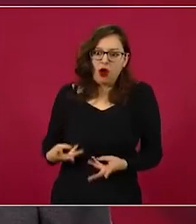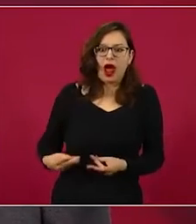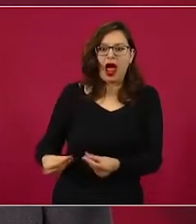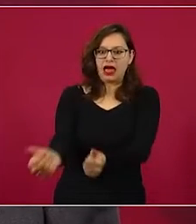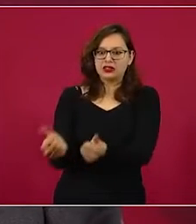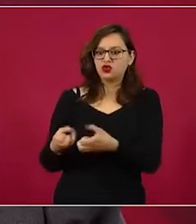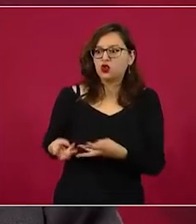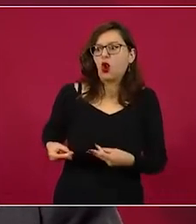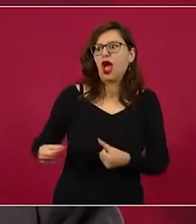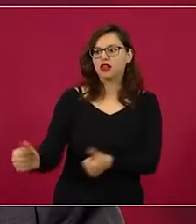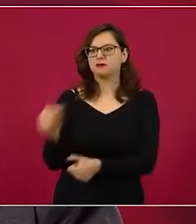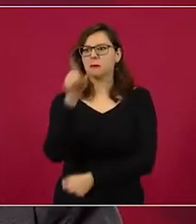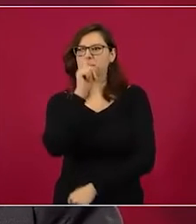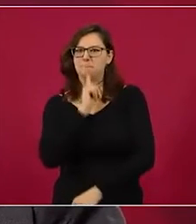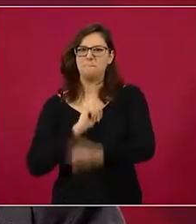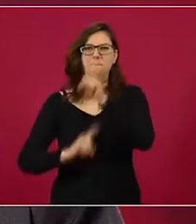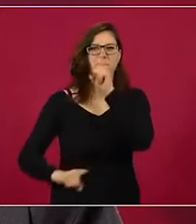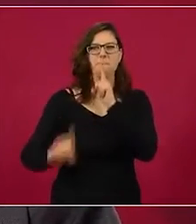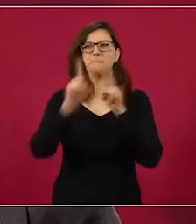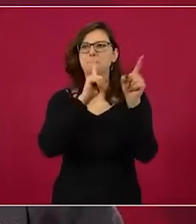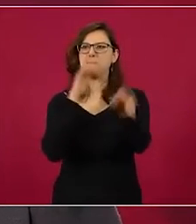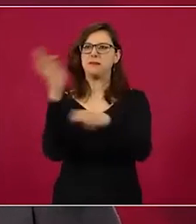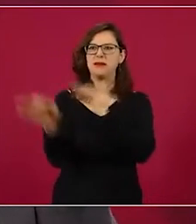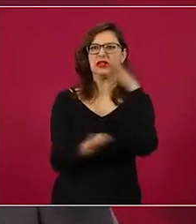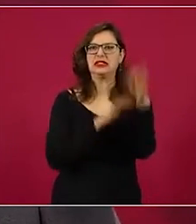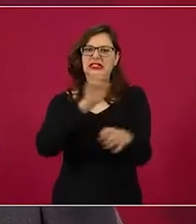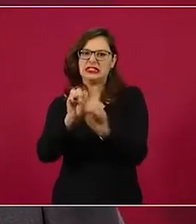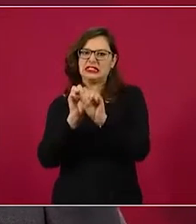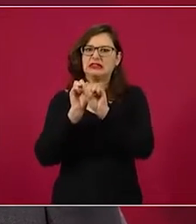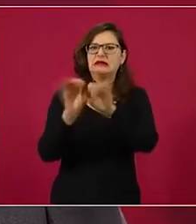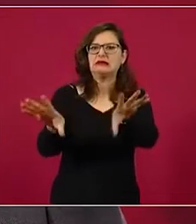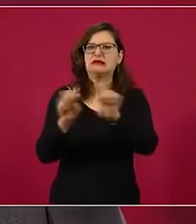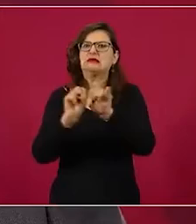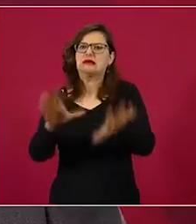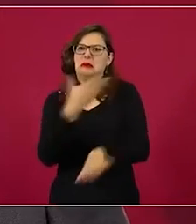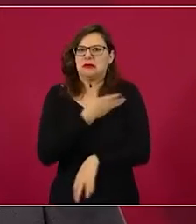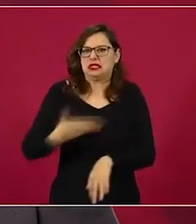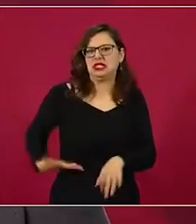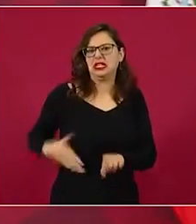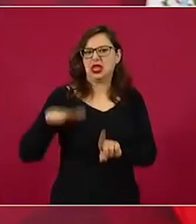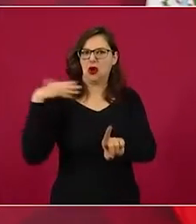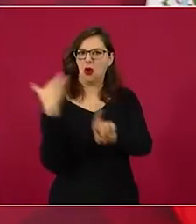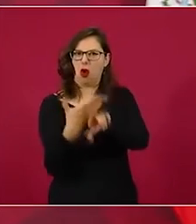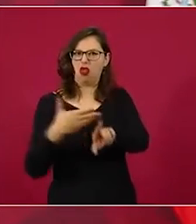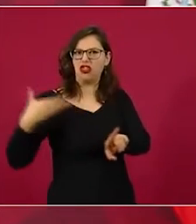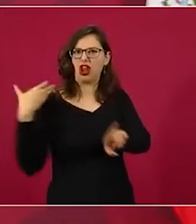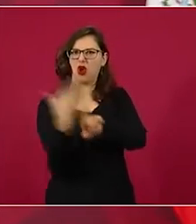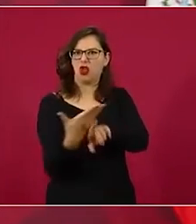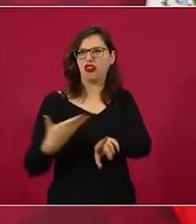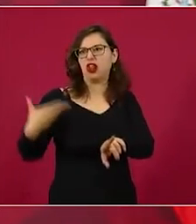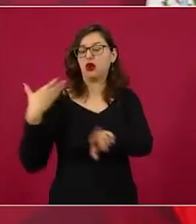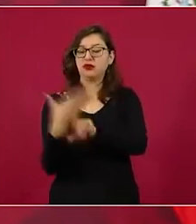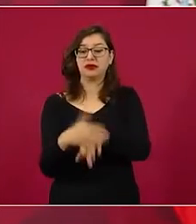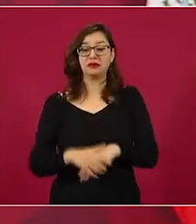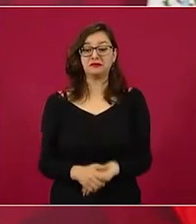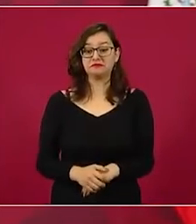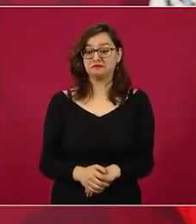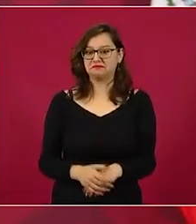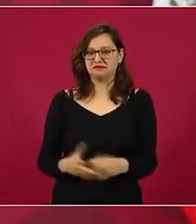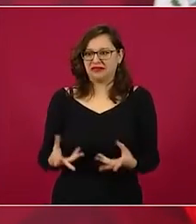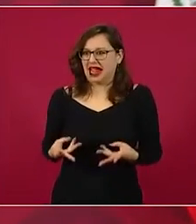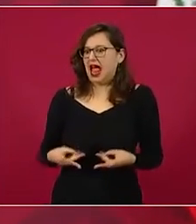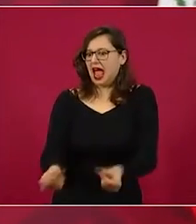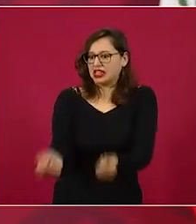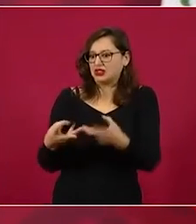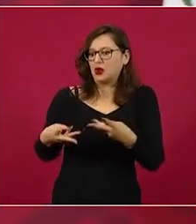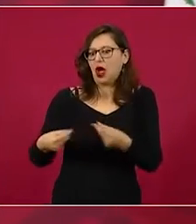a desprestigiarme y traemos 70 por ciento de